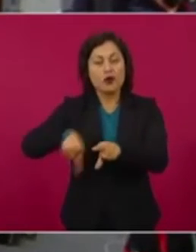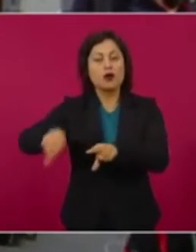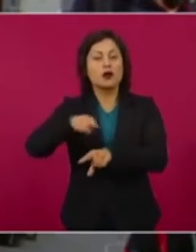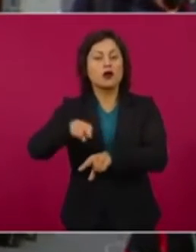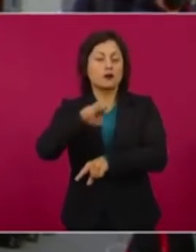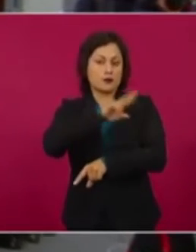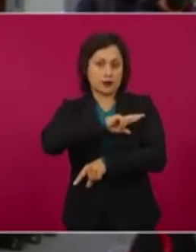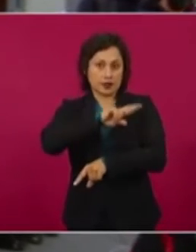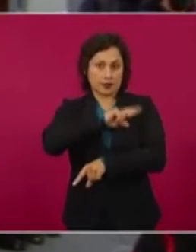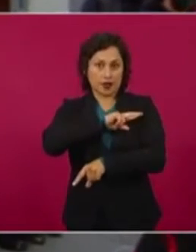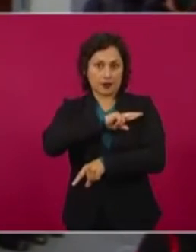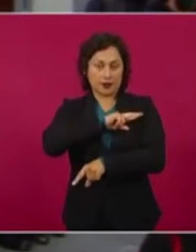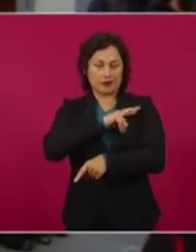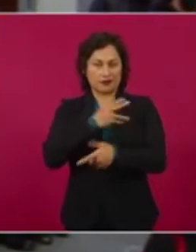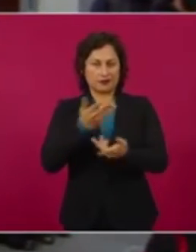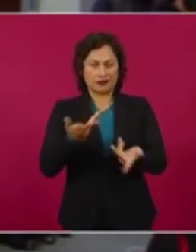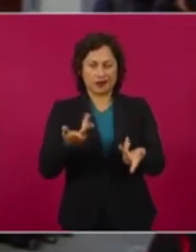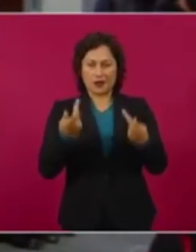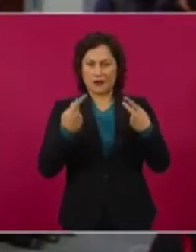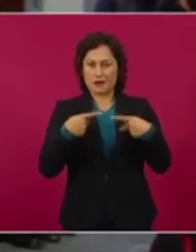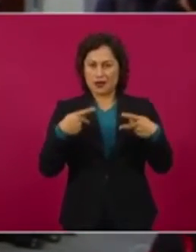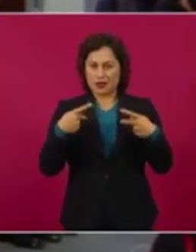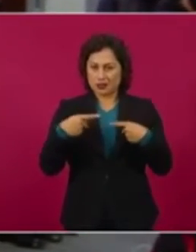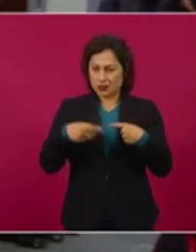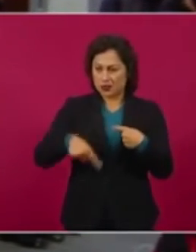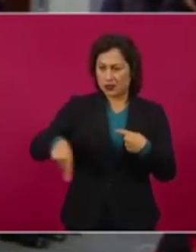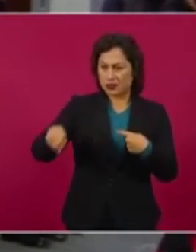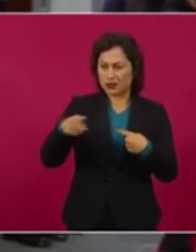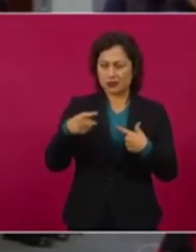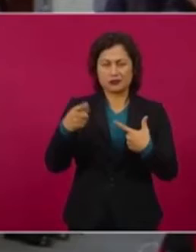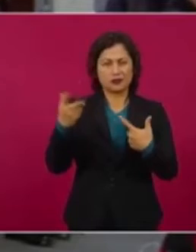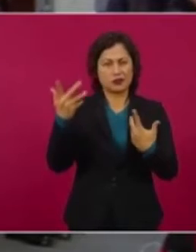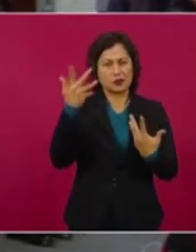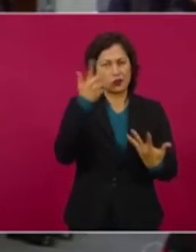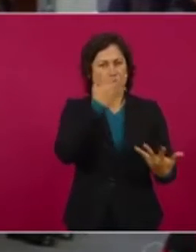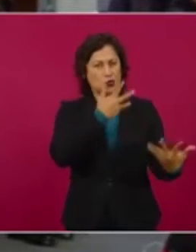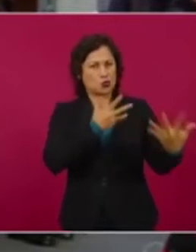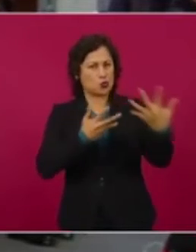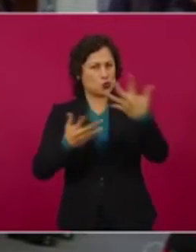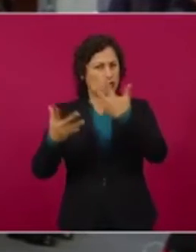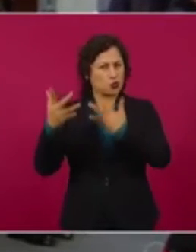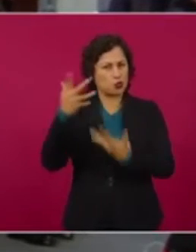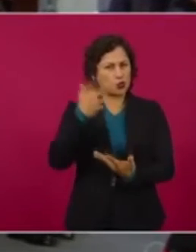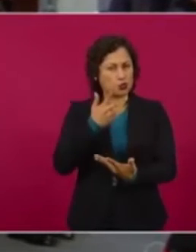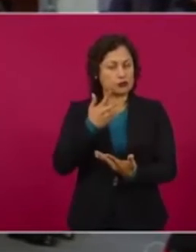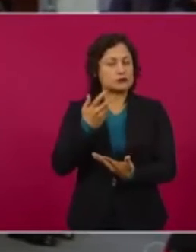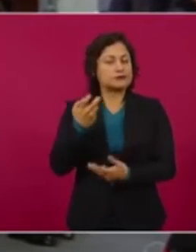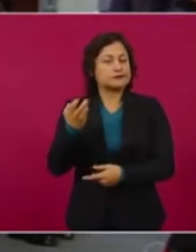presidente, una confusión tremenda, ha dado cancha a una